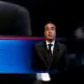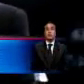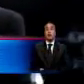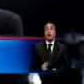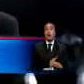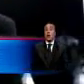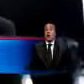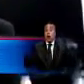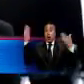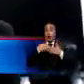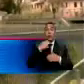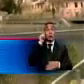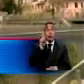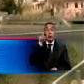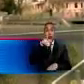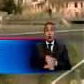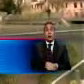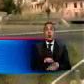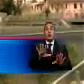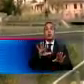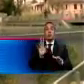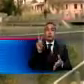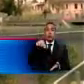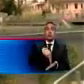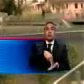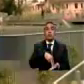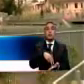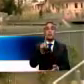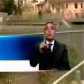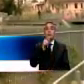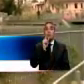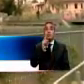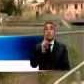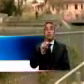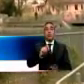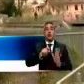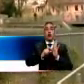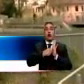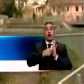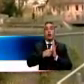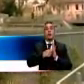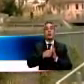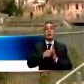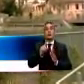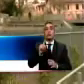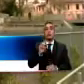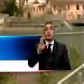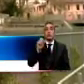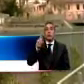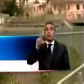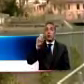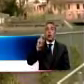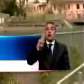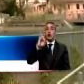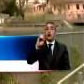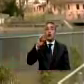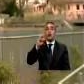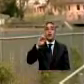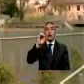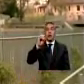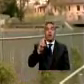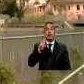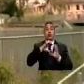finalizar, contarles que para las 14 horas está prevista la comparecencia del contralor subrogante Carlos Río Frío en una de